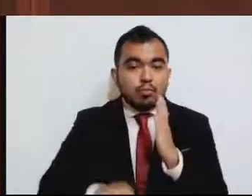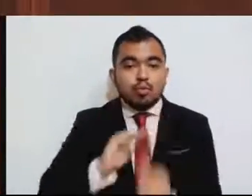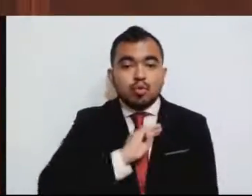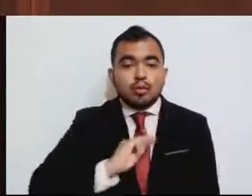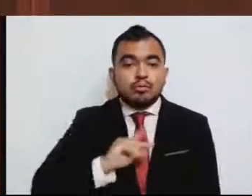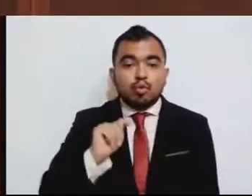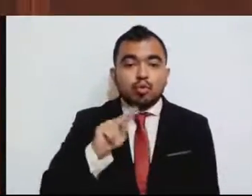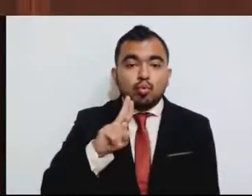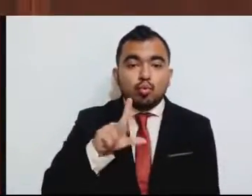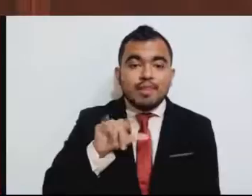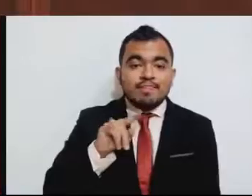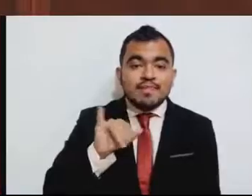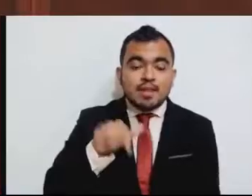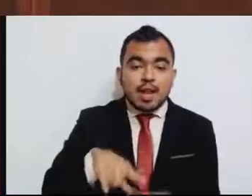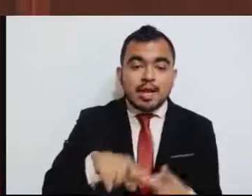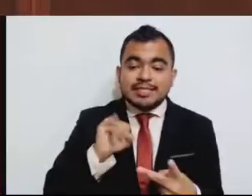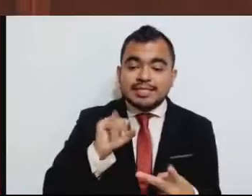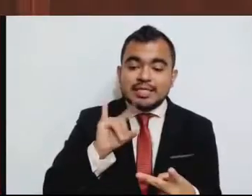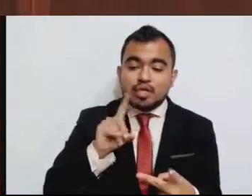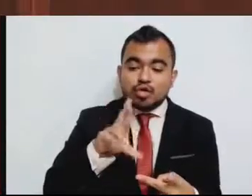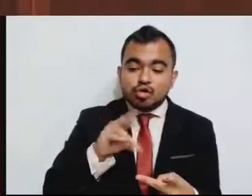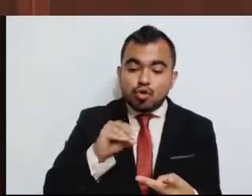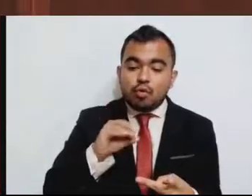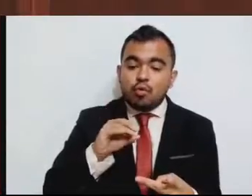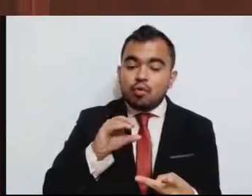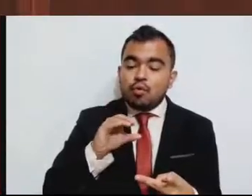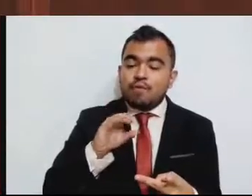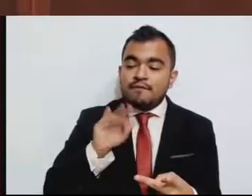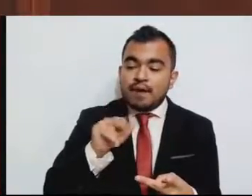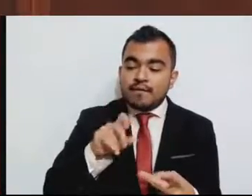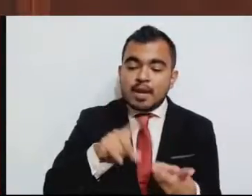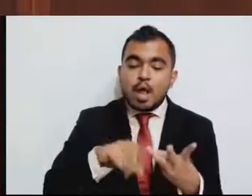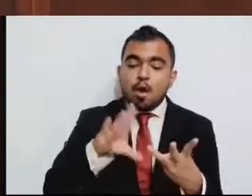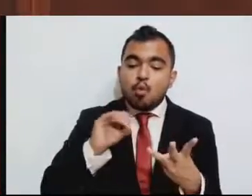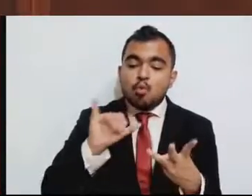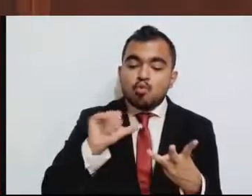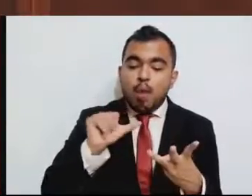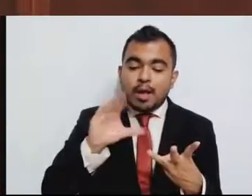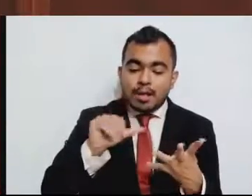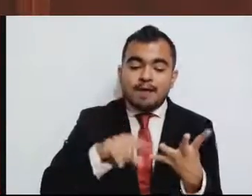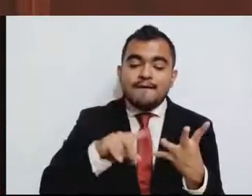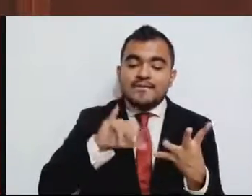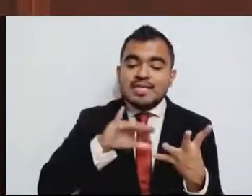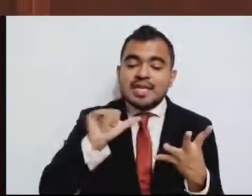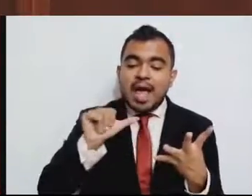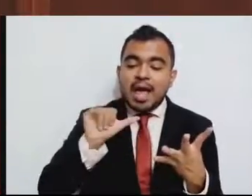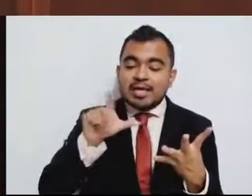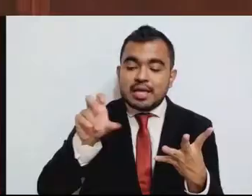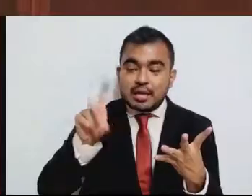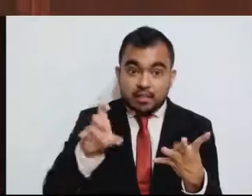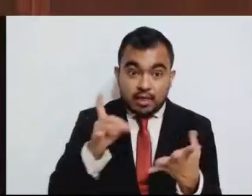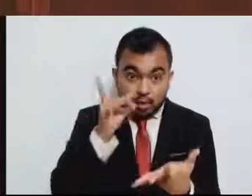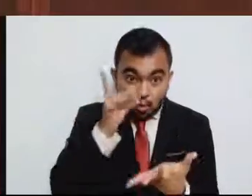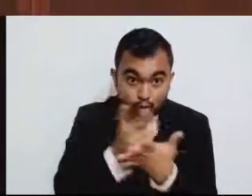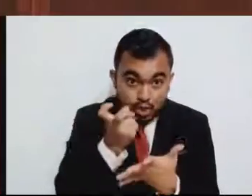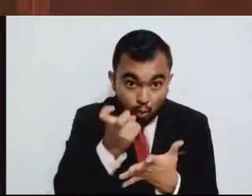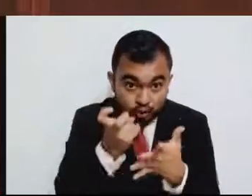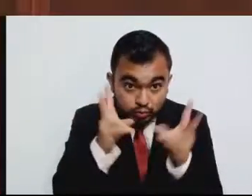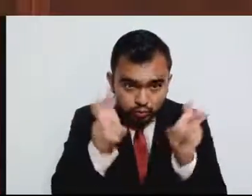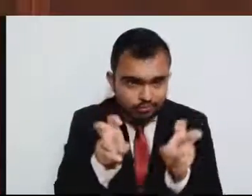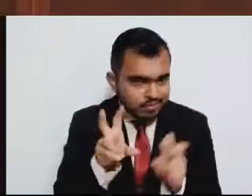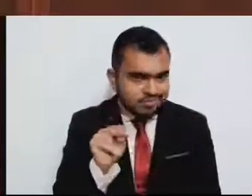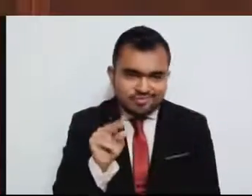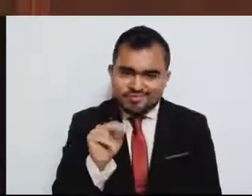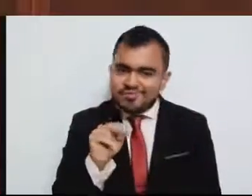isidro fabela o coyoacán y villa de allende pero eso no es todo señor un secretario curiosamente en esta